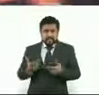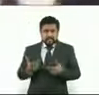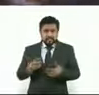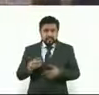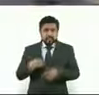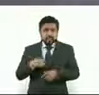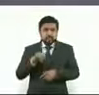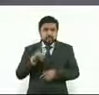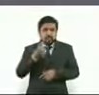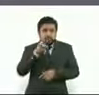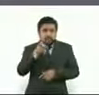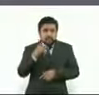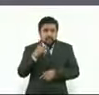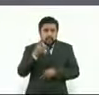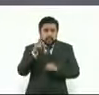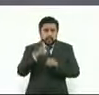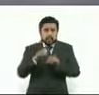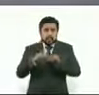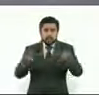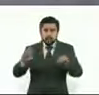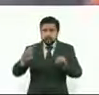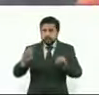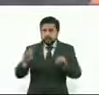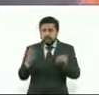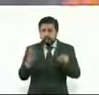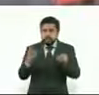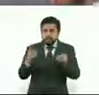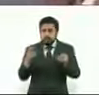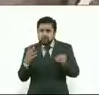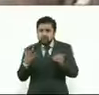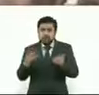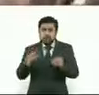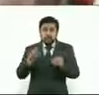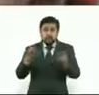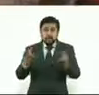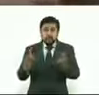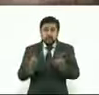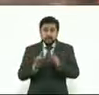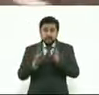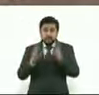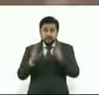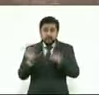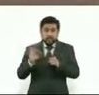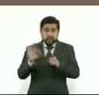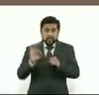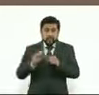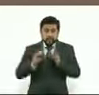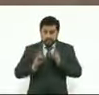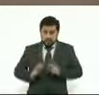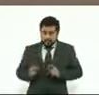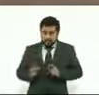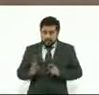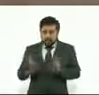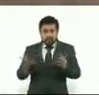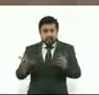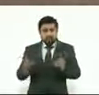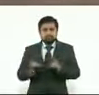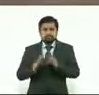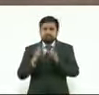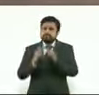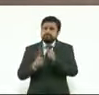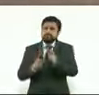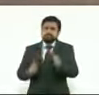va bien, ¿no? El kilómetro 30 y tantos, y de repente alguna sensación muscular te puede echar abajo todo lo que... Si se van del